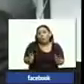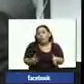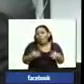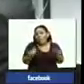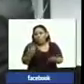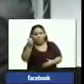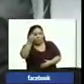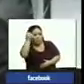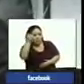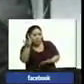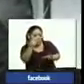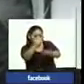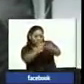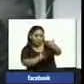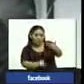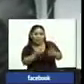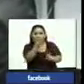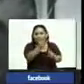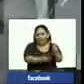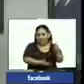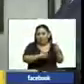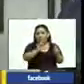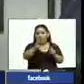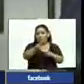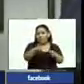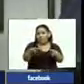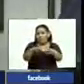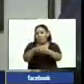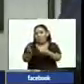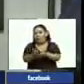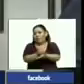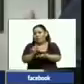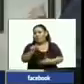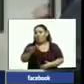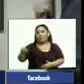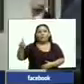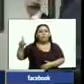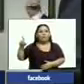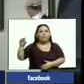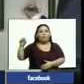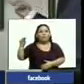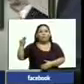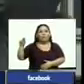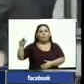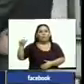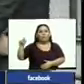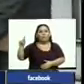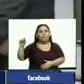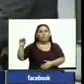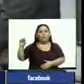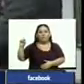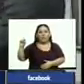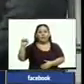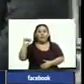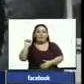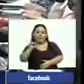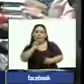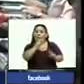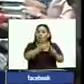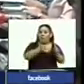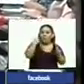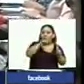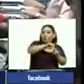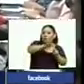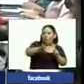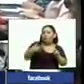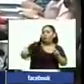la primera reacción de este diputado de la Comisión de Hacienda, el diputado Donato Baquerano, quien ha dicho que el compromiso